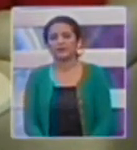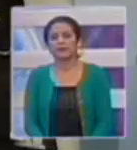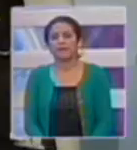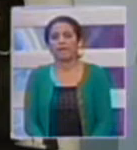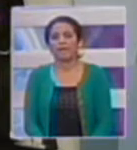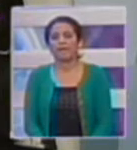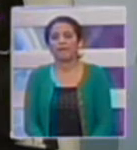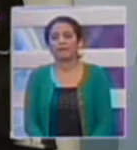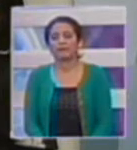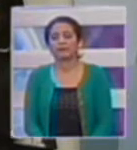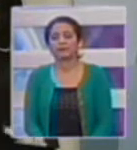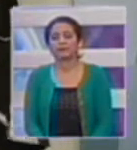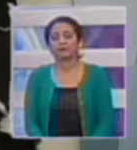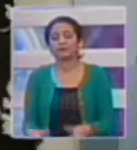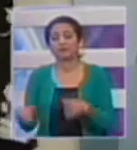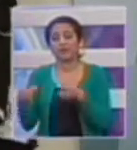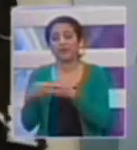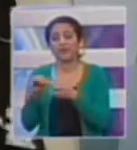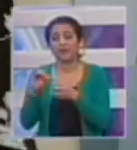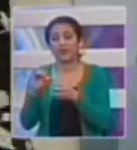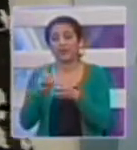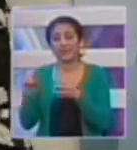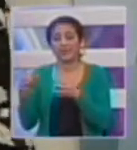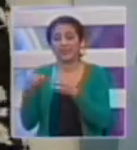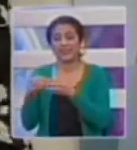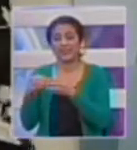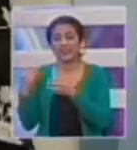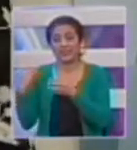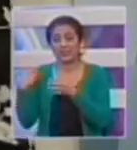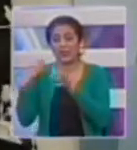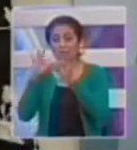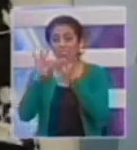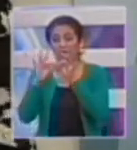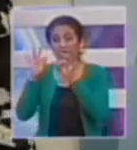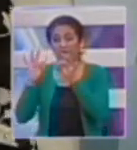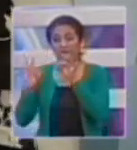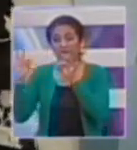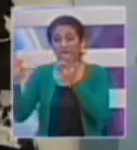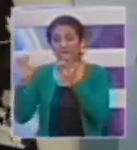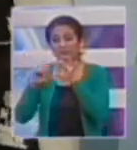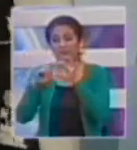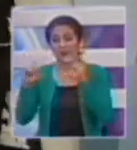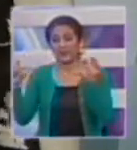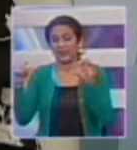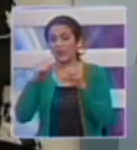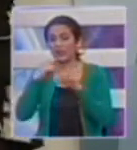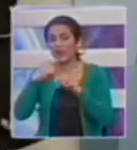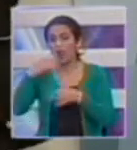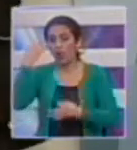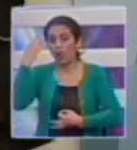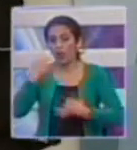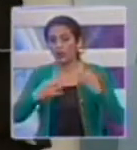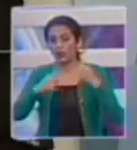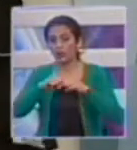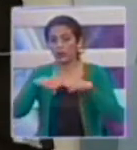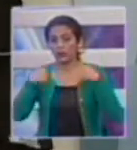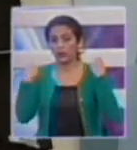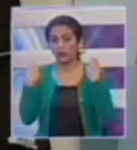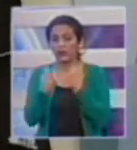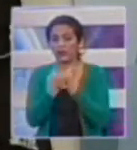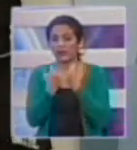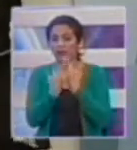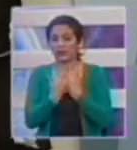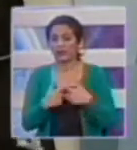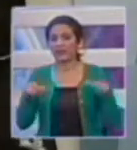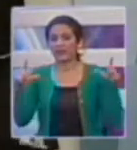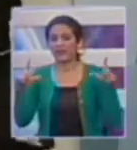la izquierda democrática tiene un eslogan que resume sus postulados y ese es justicia social con libertad. Para